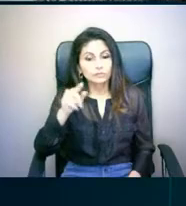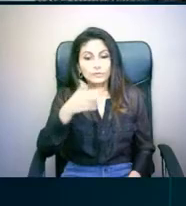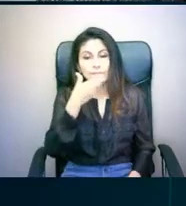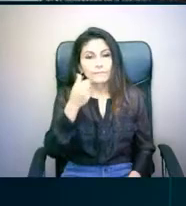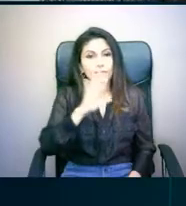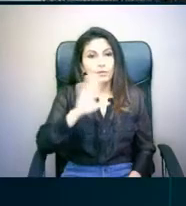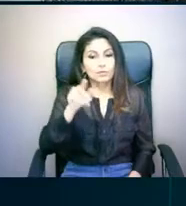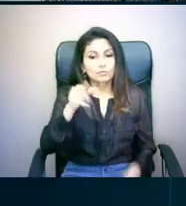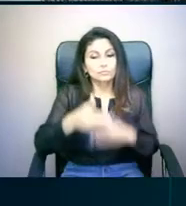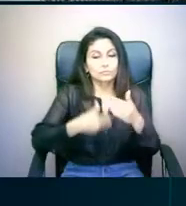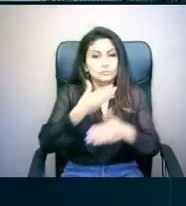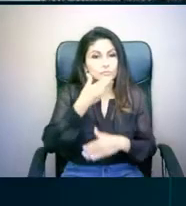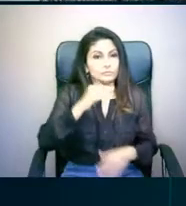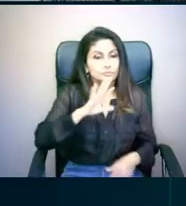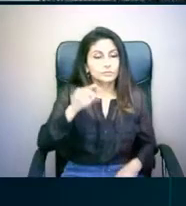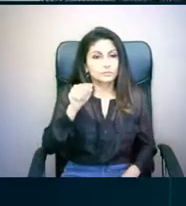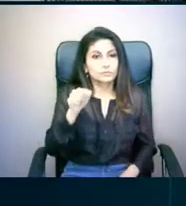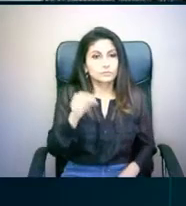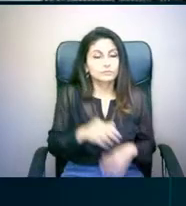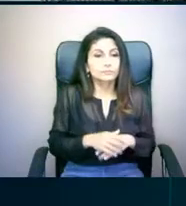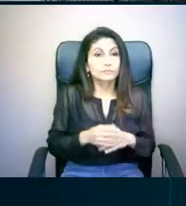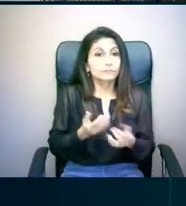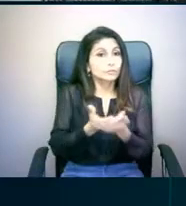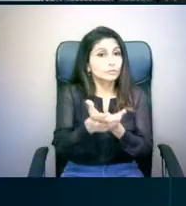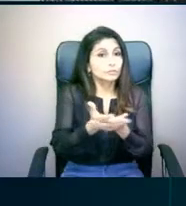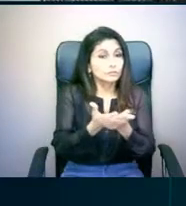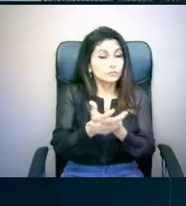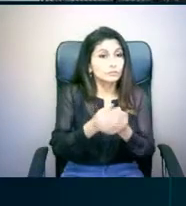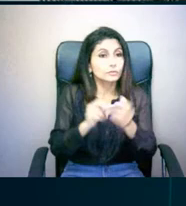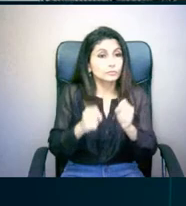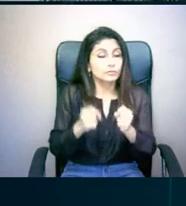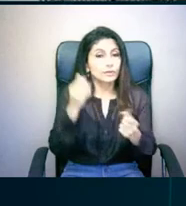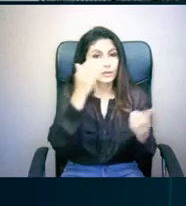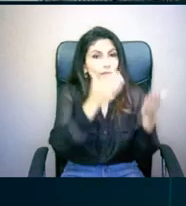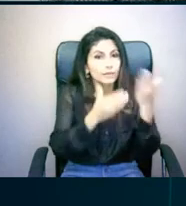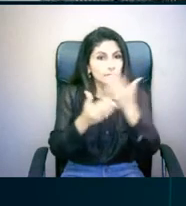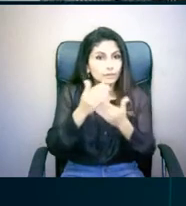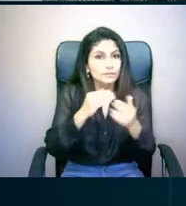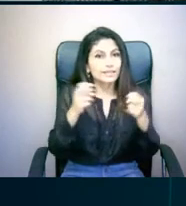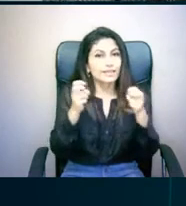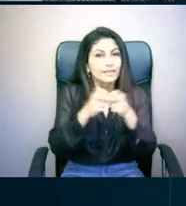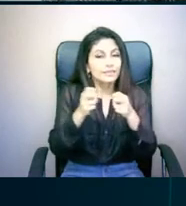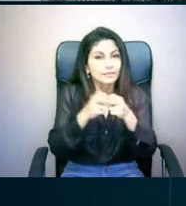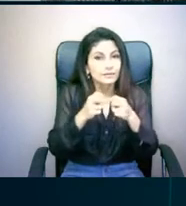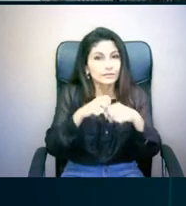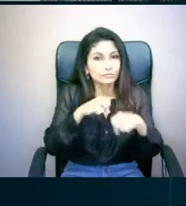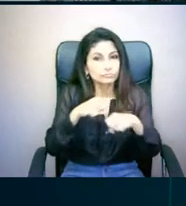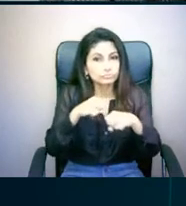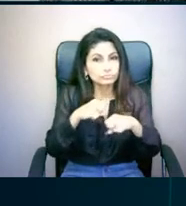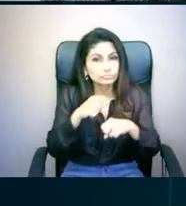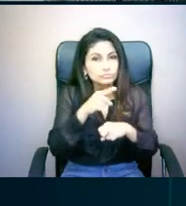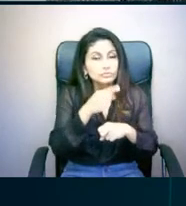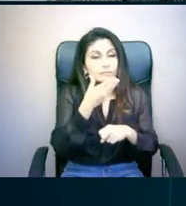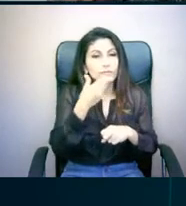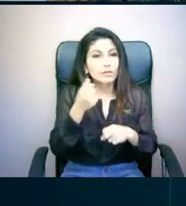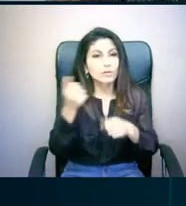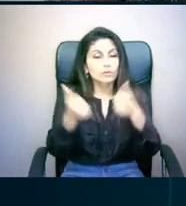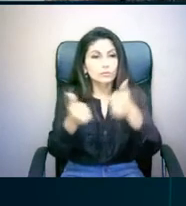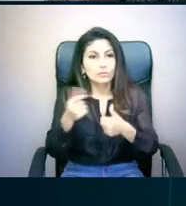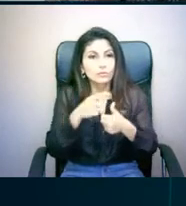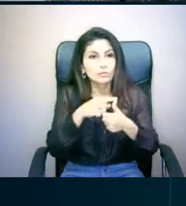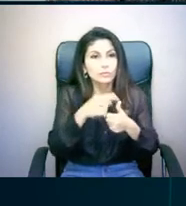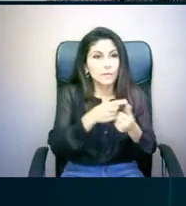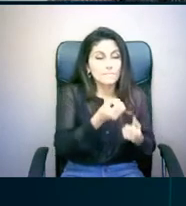Ahora, como recomendación, se podría hacer un análisis energético para determinar cuál de las dos opciones es mejor, si